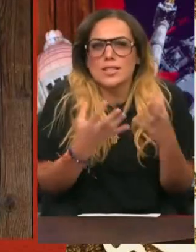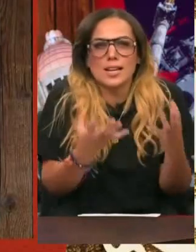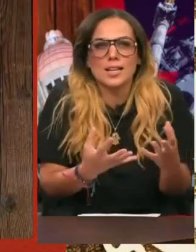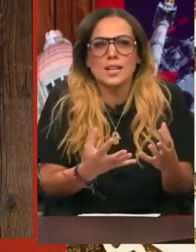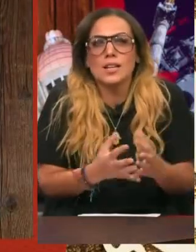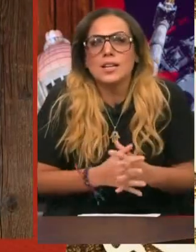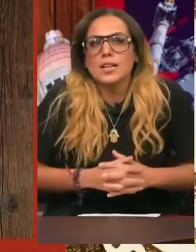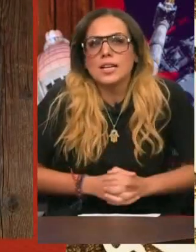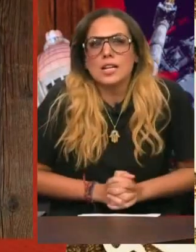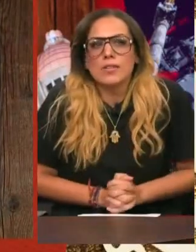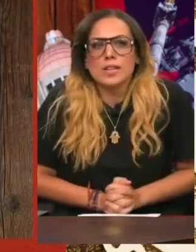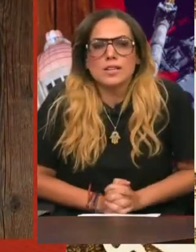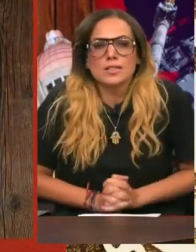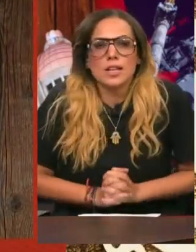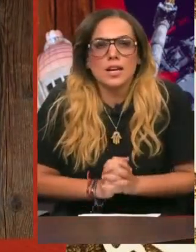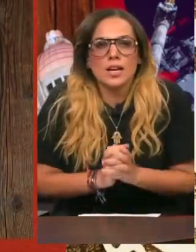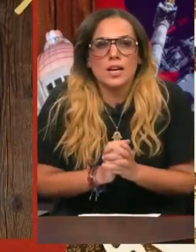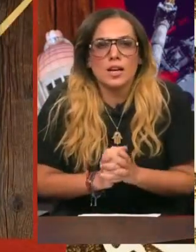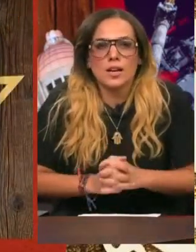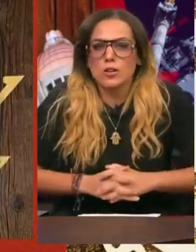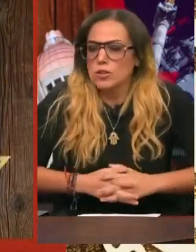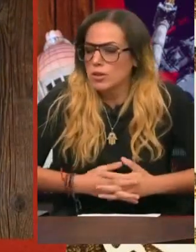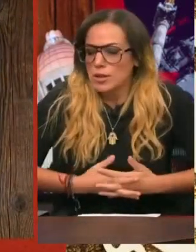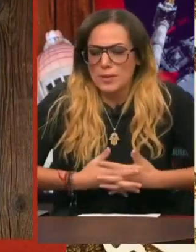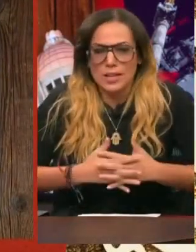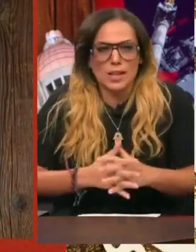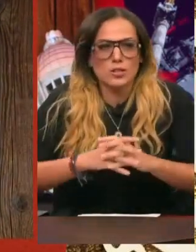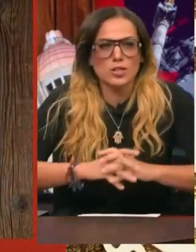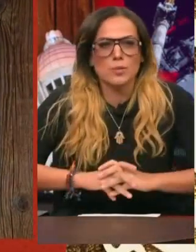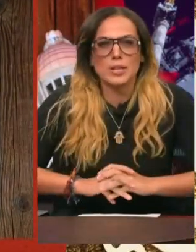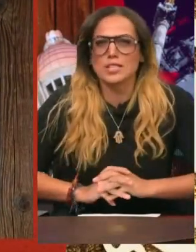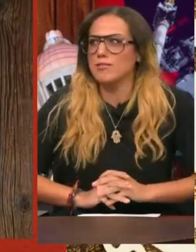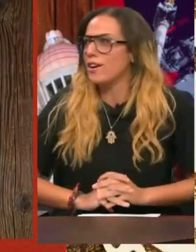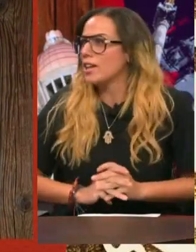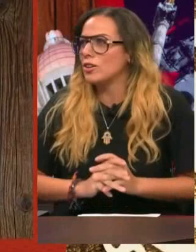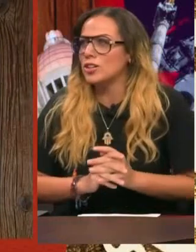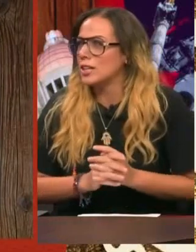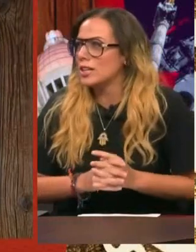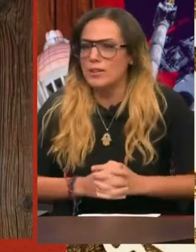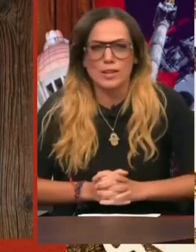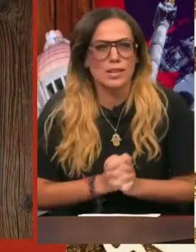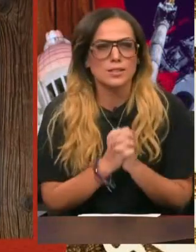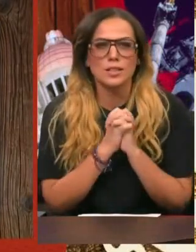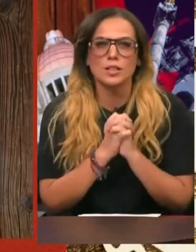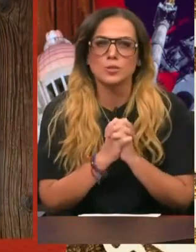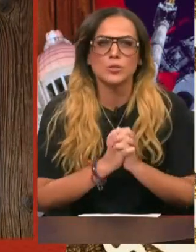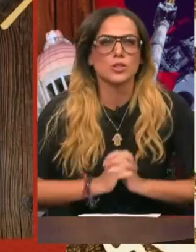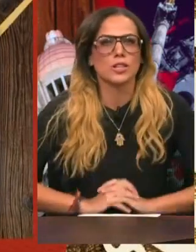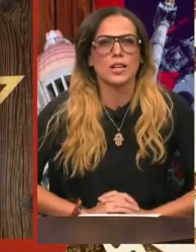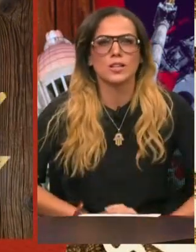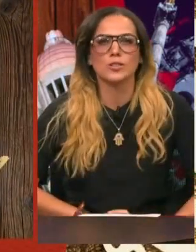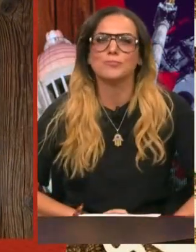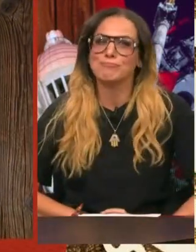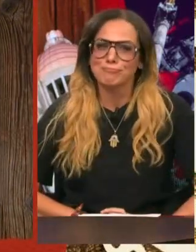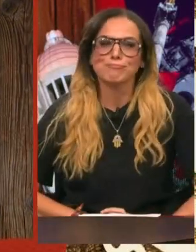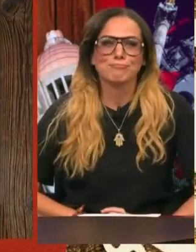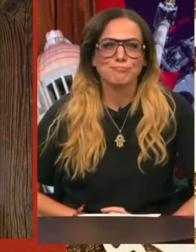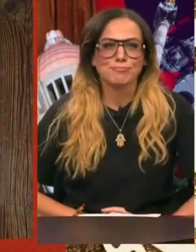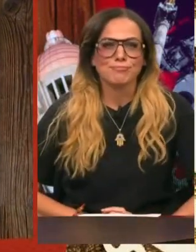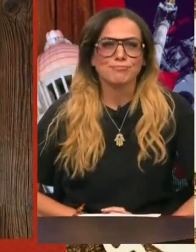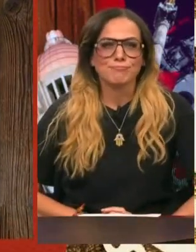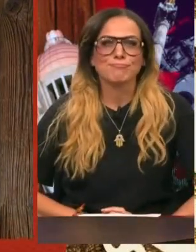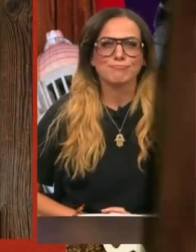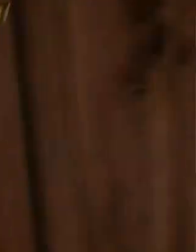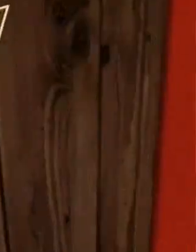amor desde aquí, y la verdad es que el mexicano siempre es rifado y la verdad es muy solidario. Es muy